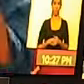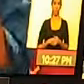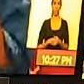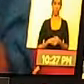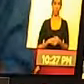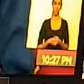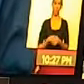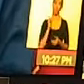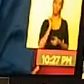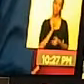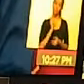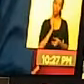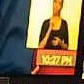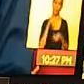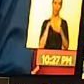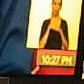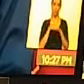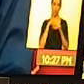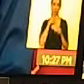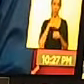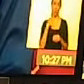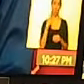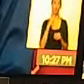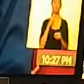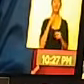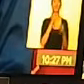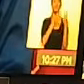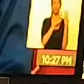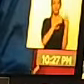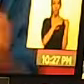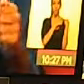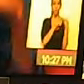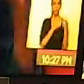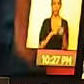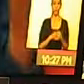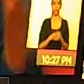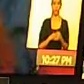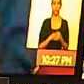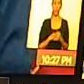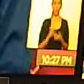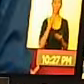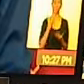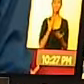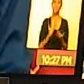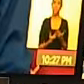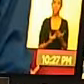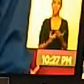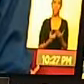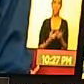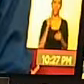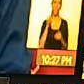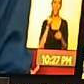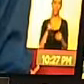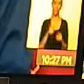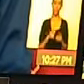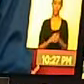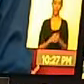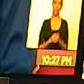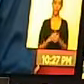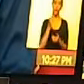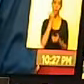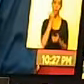Debe quedar en la historia como uno de los responsables de las peticiones de esos crímenes que hoy el